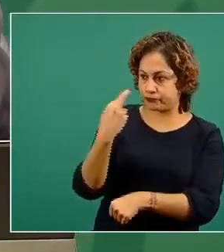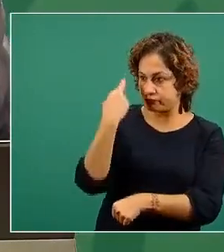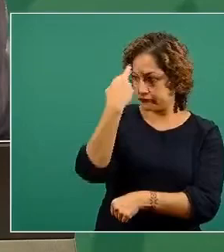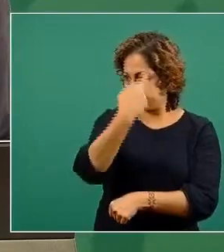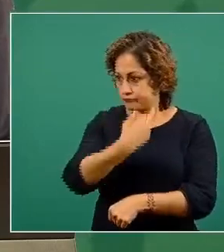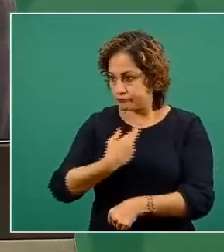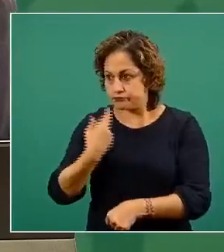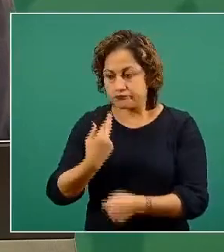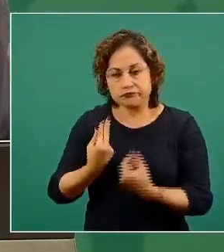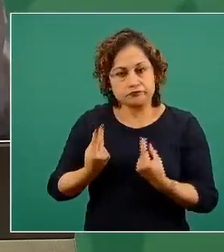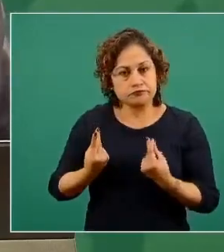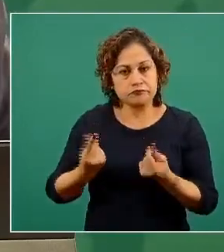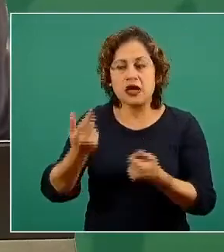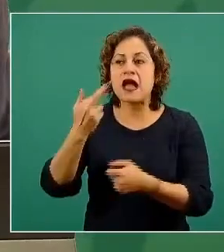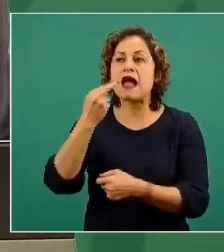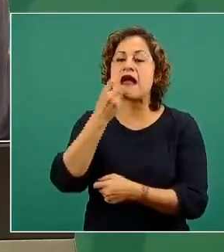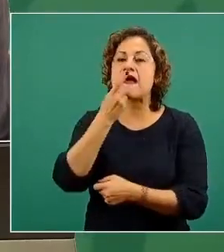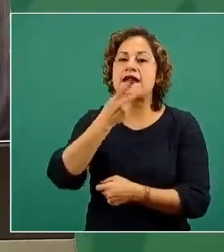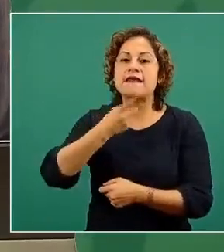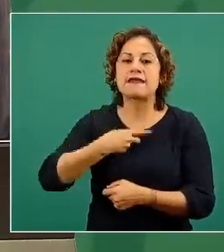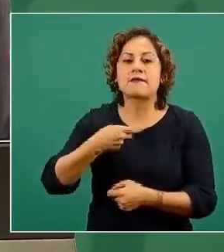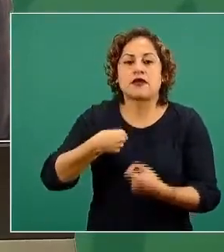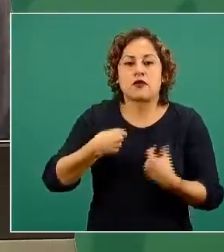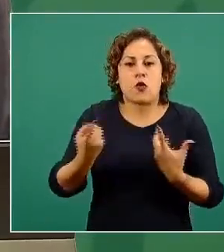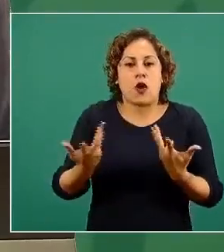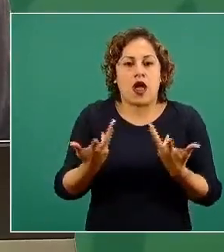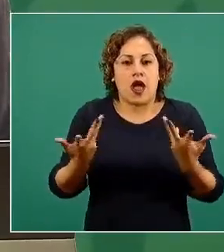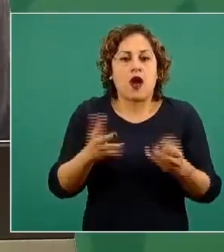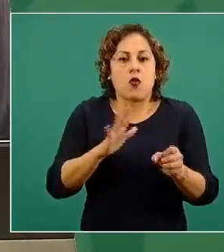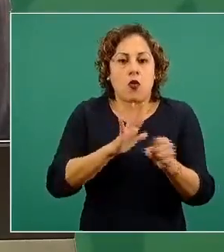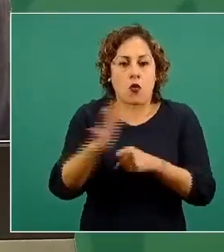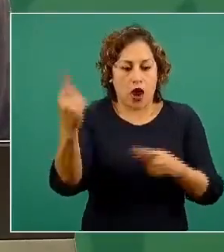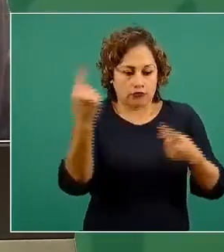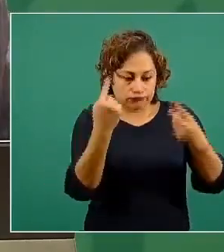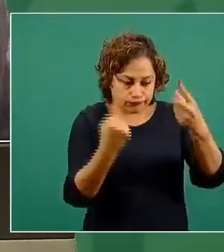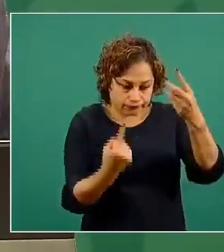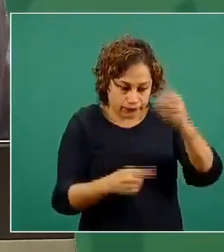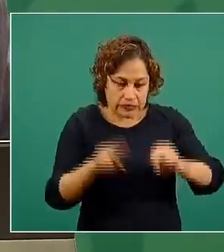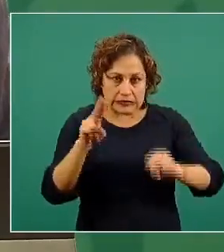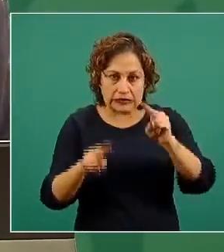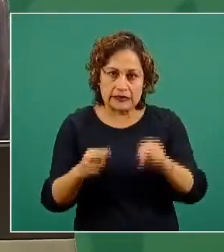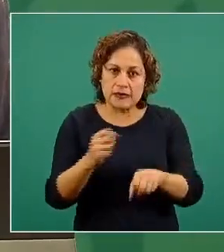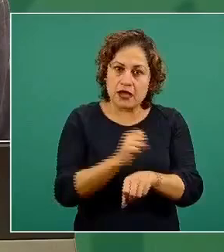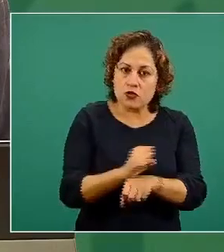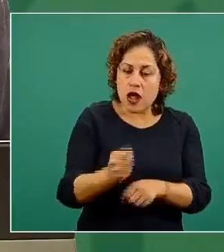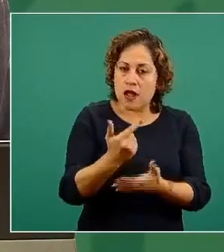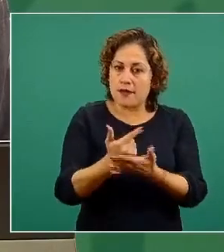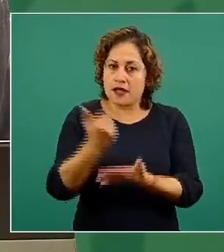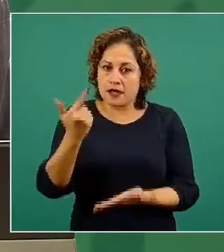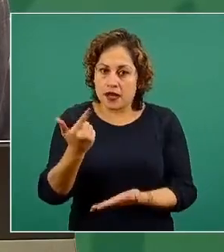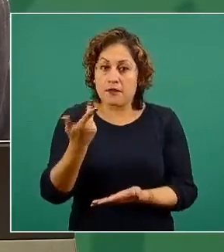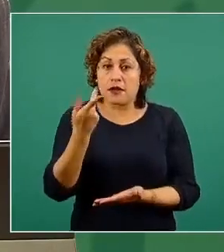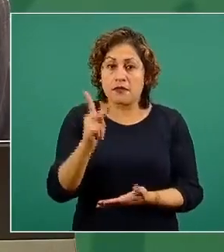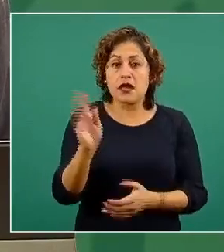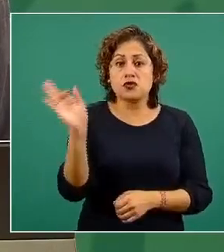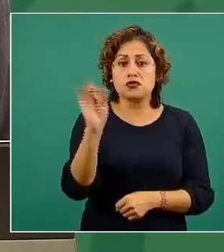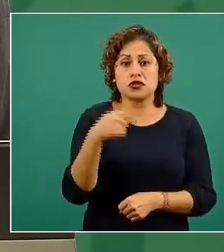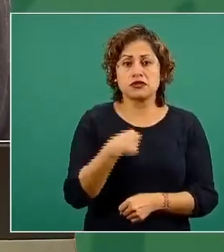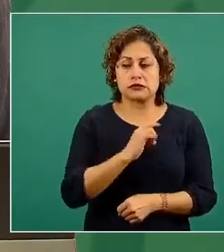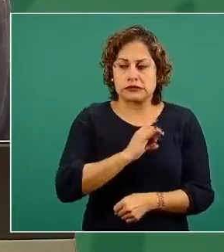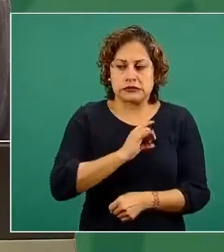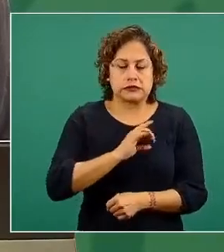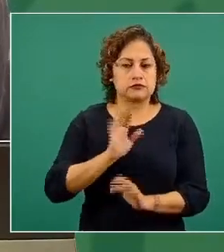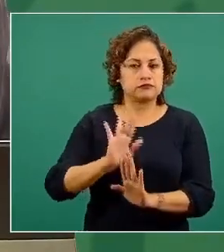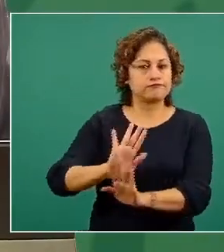llega el momento de gravedad importante, tal vez las posibilidades de solución son muy pocas. Entonces ahí